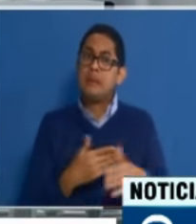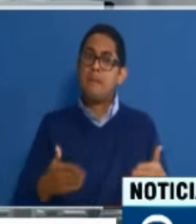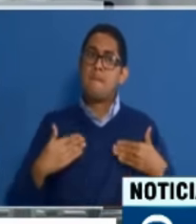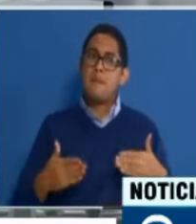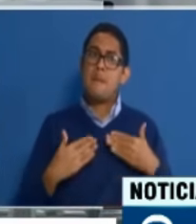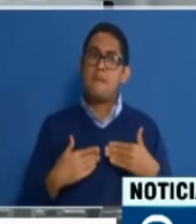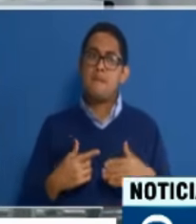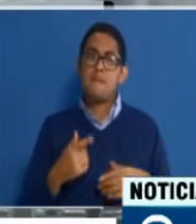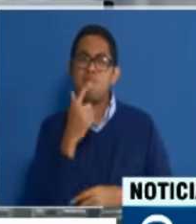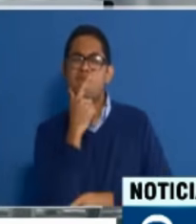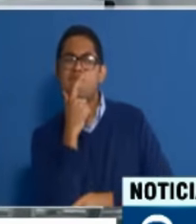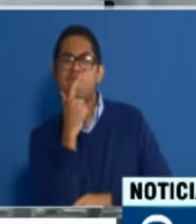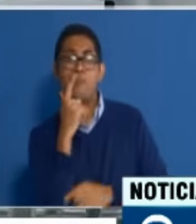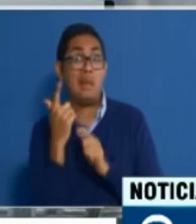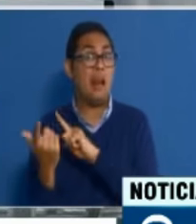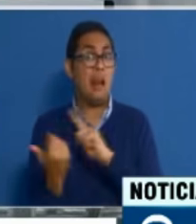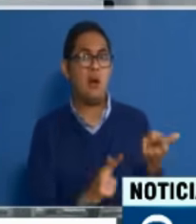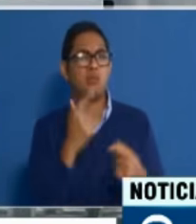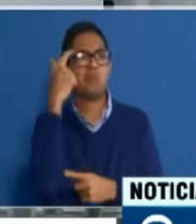en esas áreas inhóspitas,